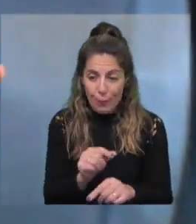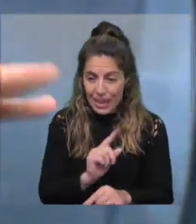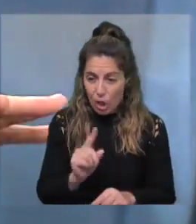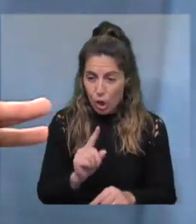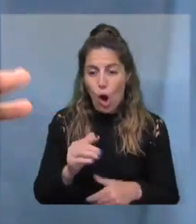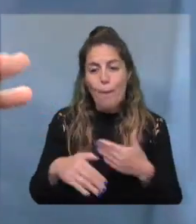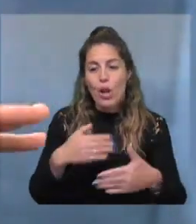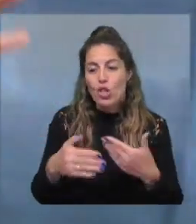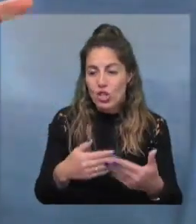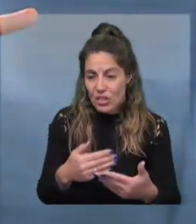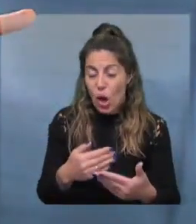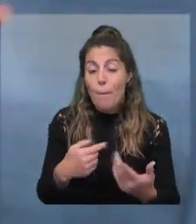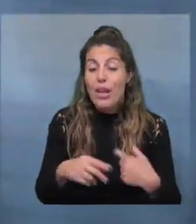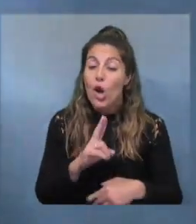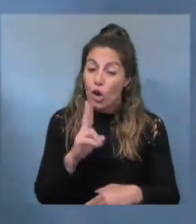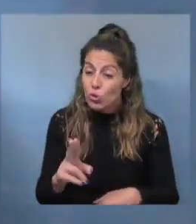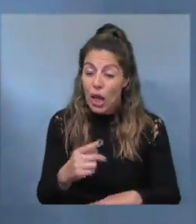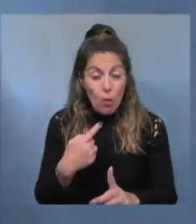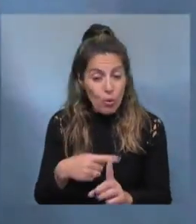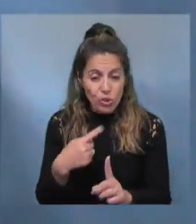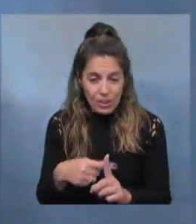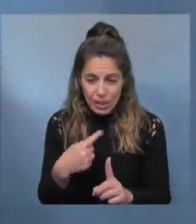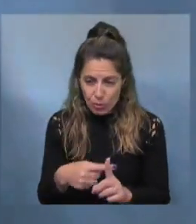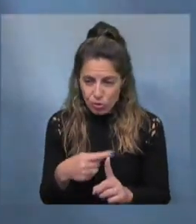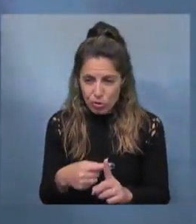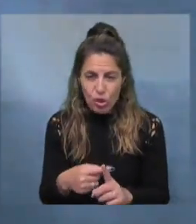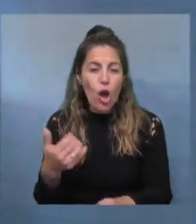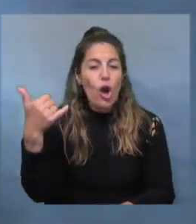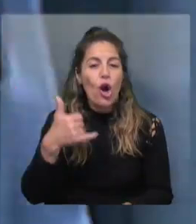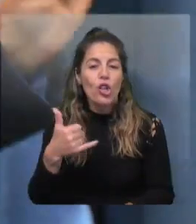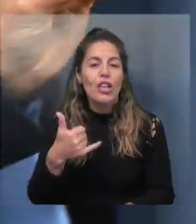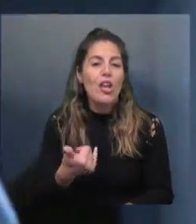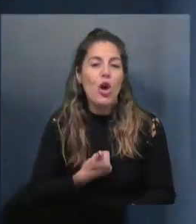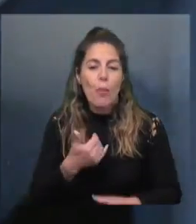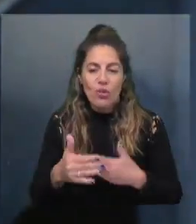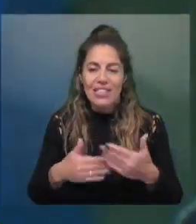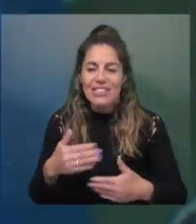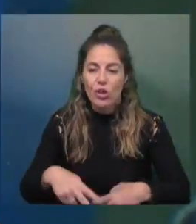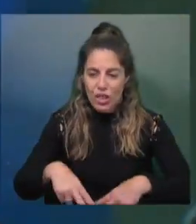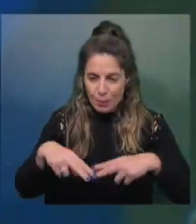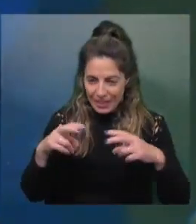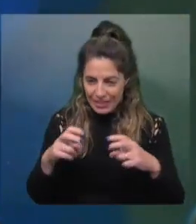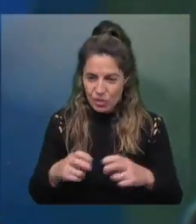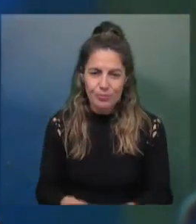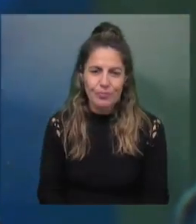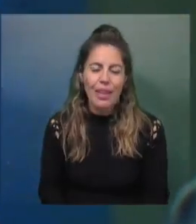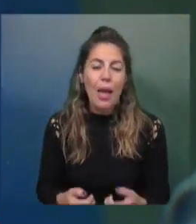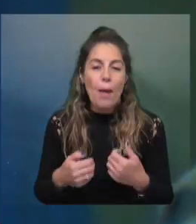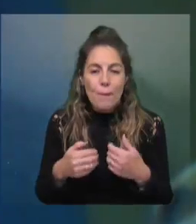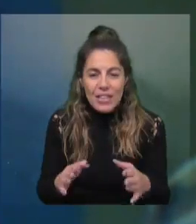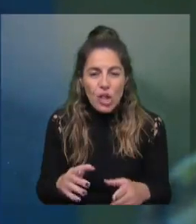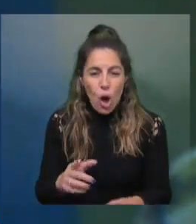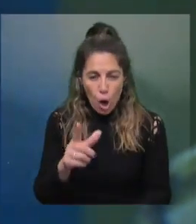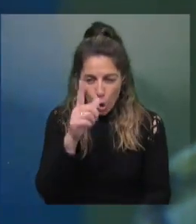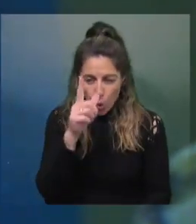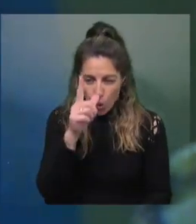con algunos resultados que son positivos. Pero, Brian, a ver, contanos cómo se desarrolló la investigación. Bueno, arrancó por julio,